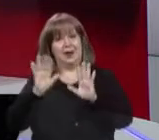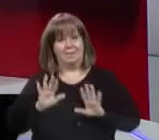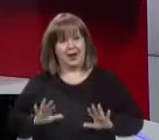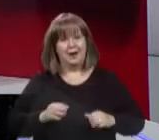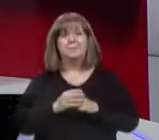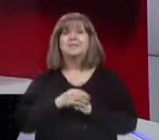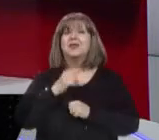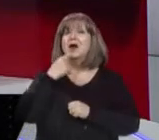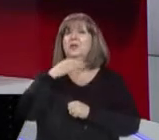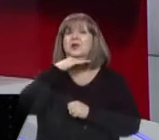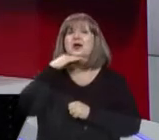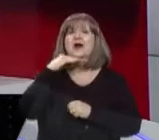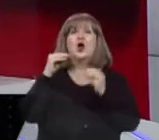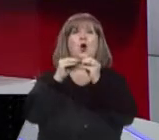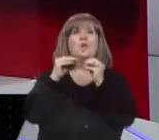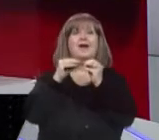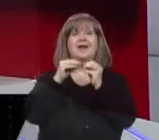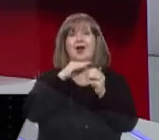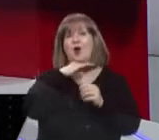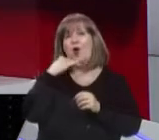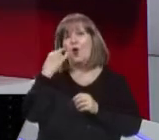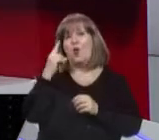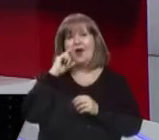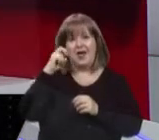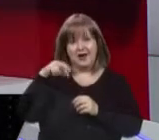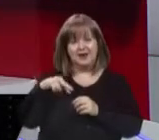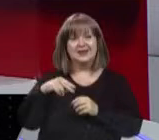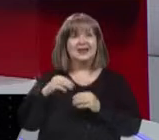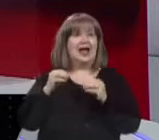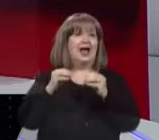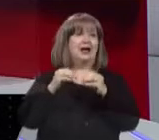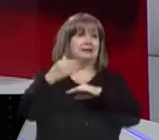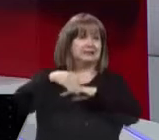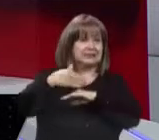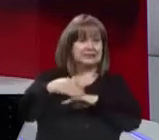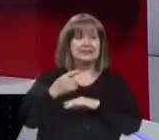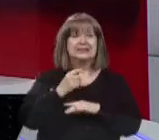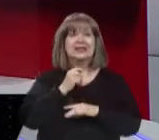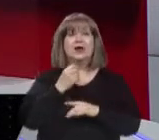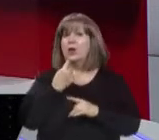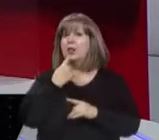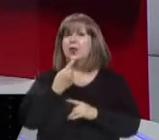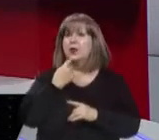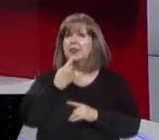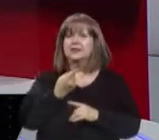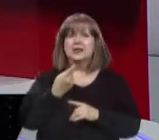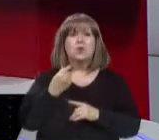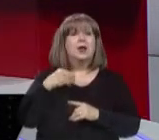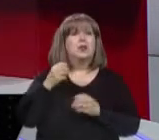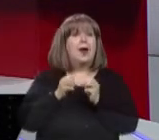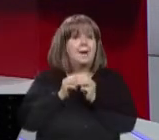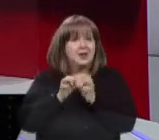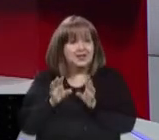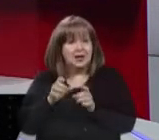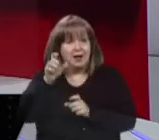Julián Chávez del otro lado. Allí vamos, porque la pregunta también está, es cuándo empiezan a poner las multas por aquellas personas,